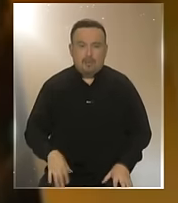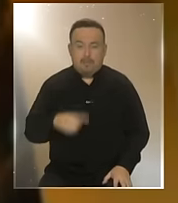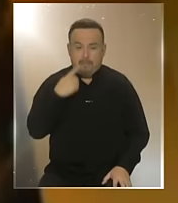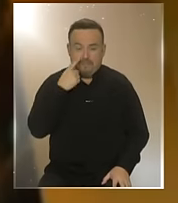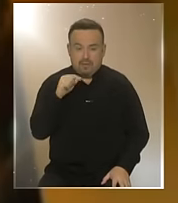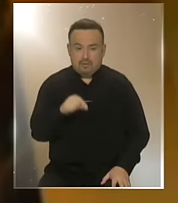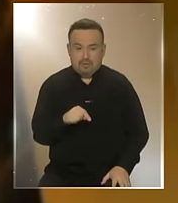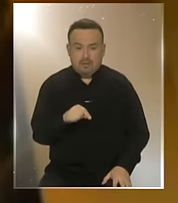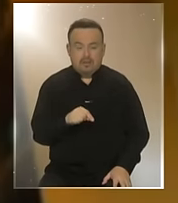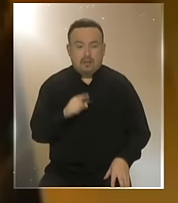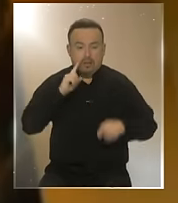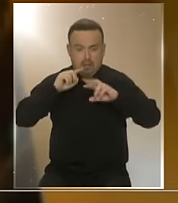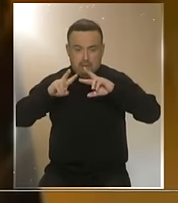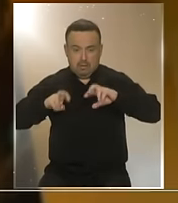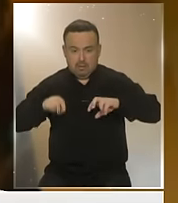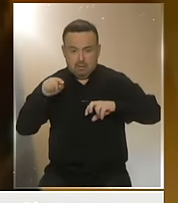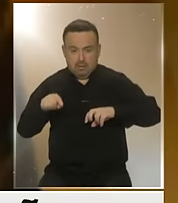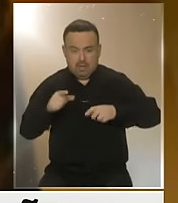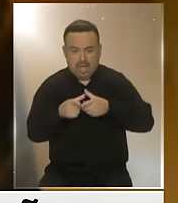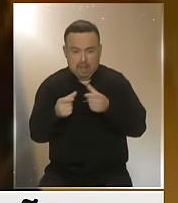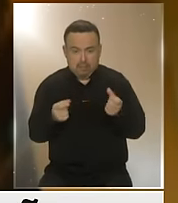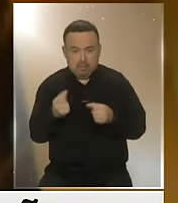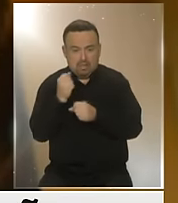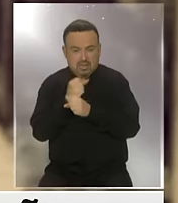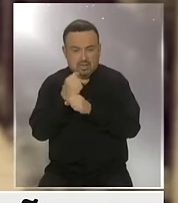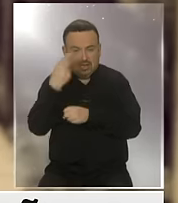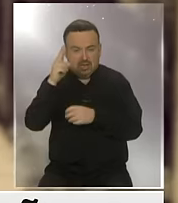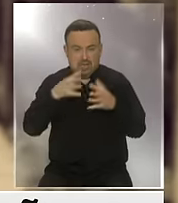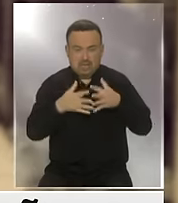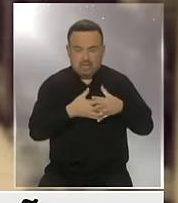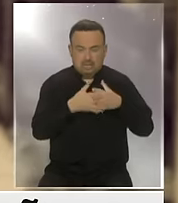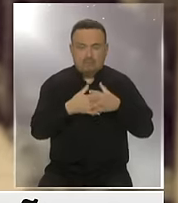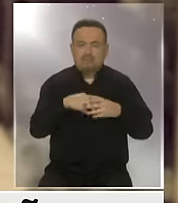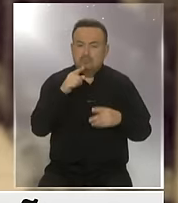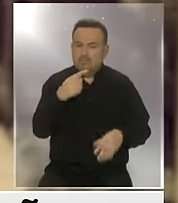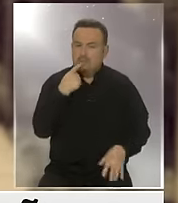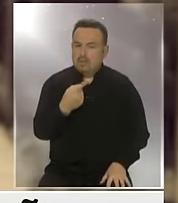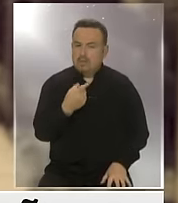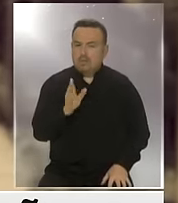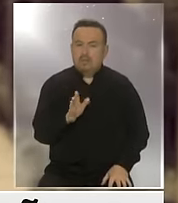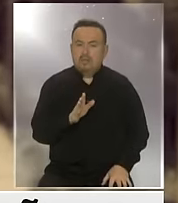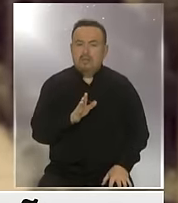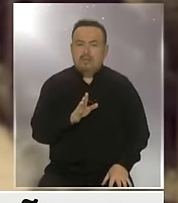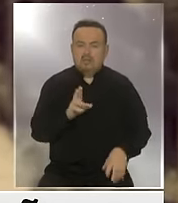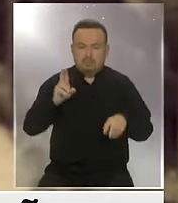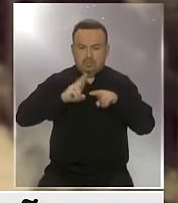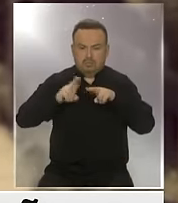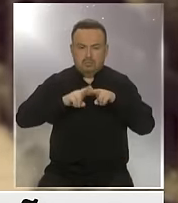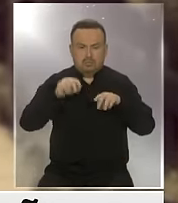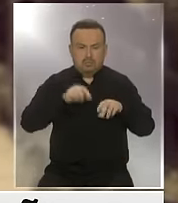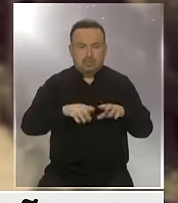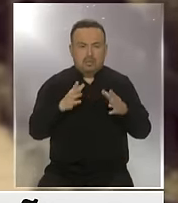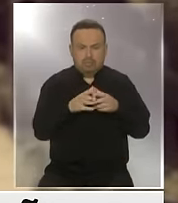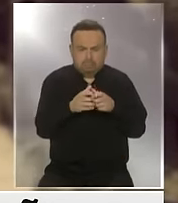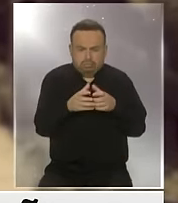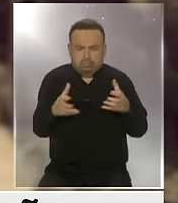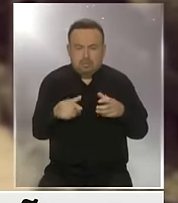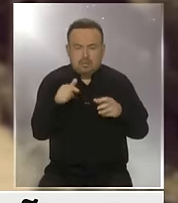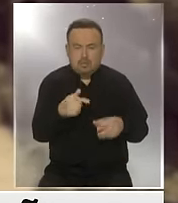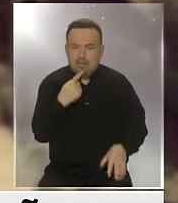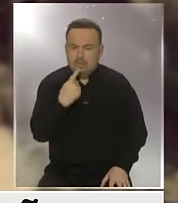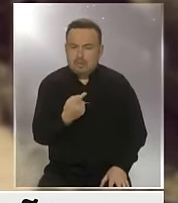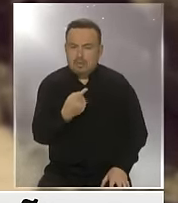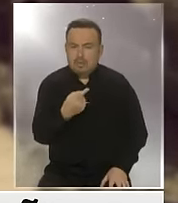Sin embargo, un investigador japonés trabajando en Estados Unidos, él rediseñó la escala de magnitud y encontraron